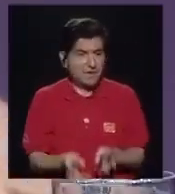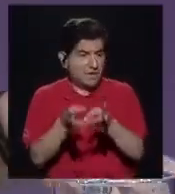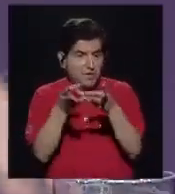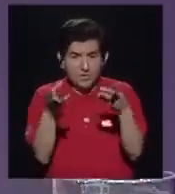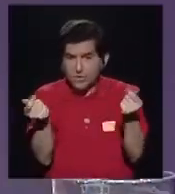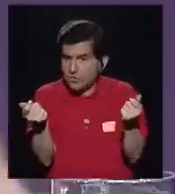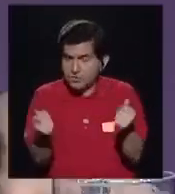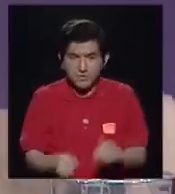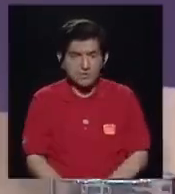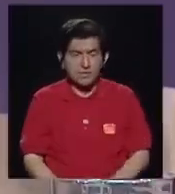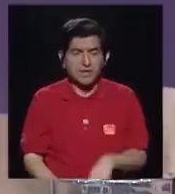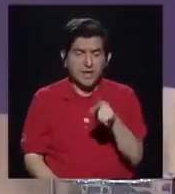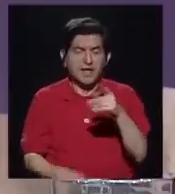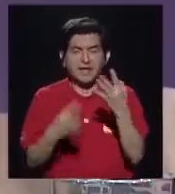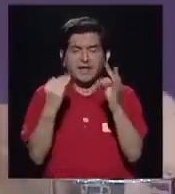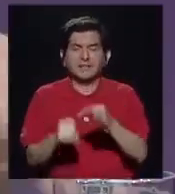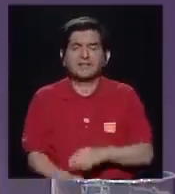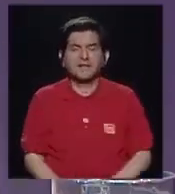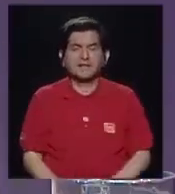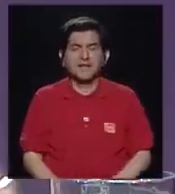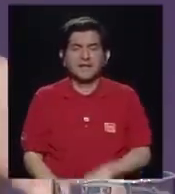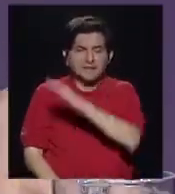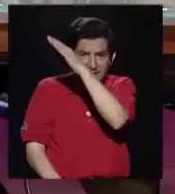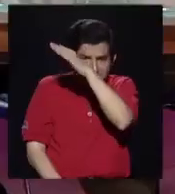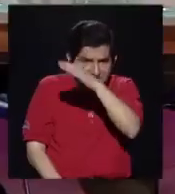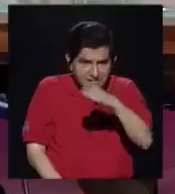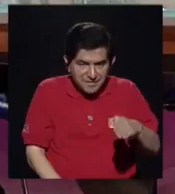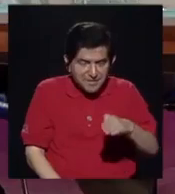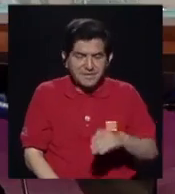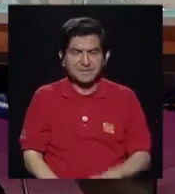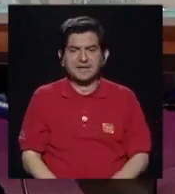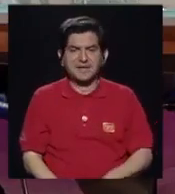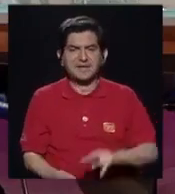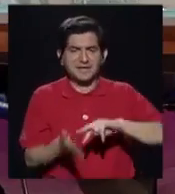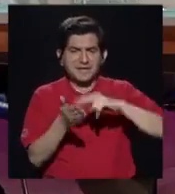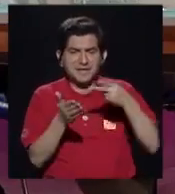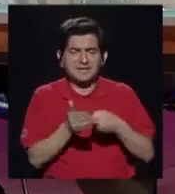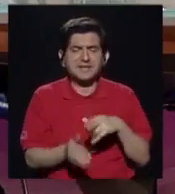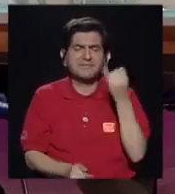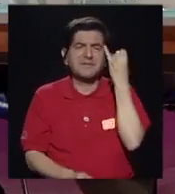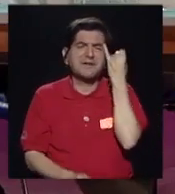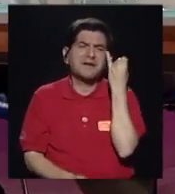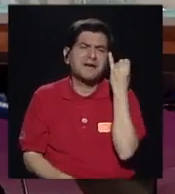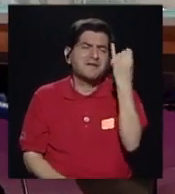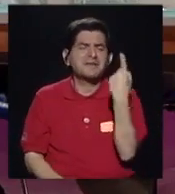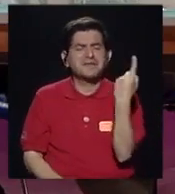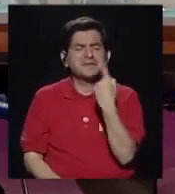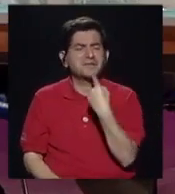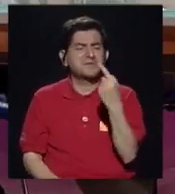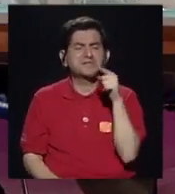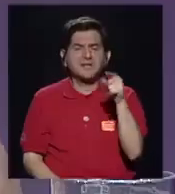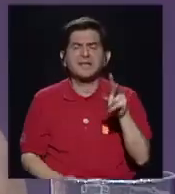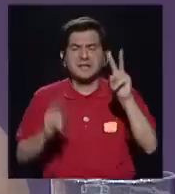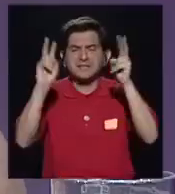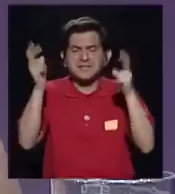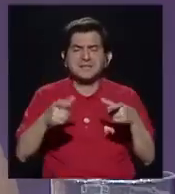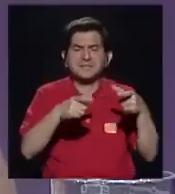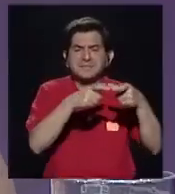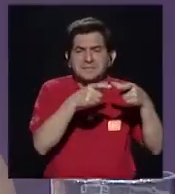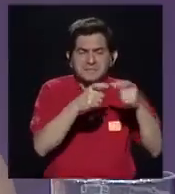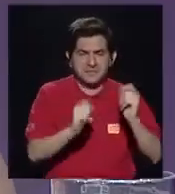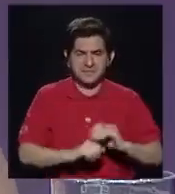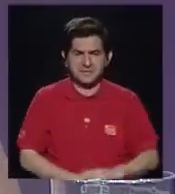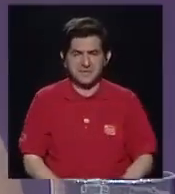resuelve con la con la transversalización porque al de tres transversalizaciones es un eufemismo para decir es un tema de minorías